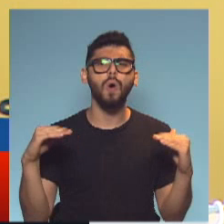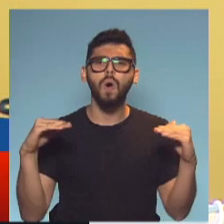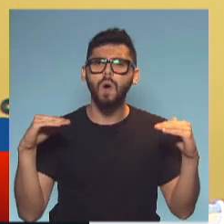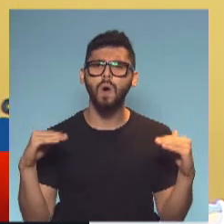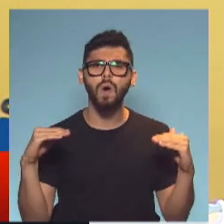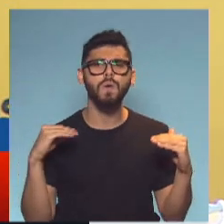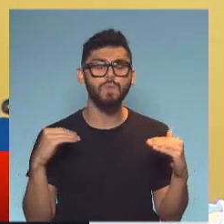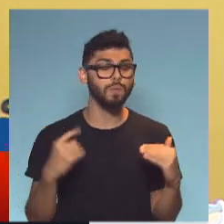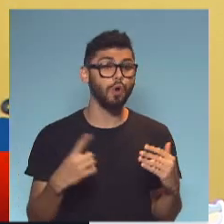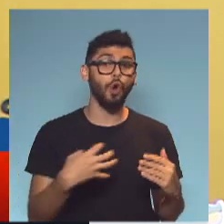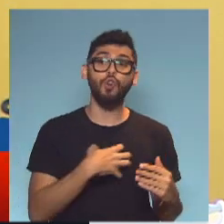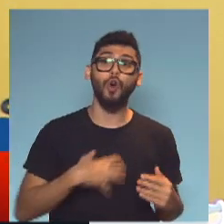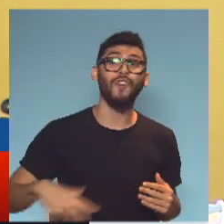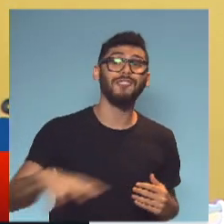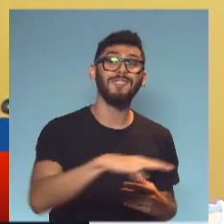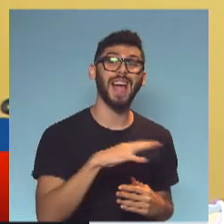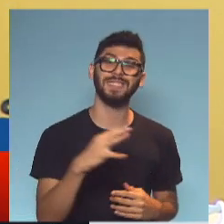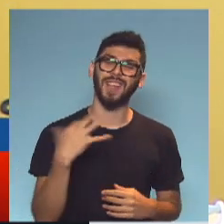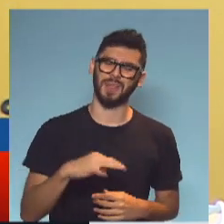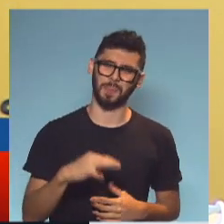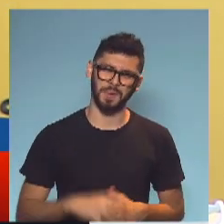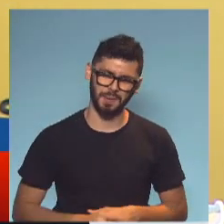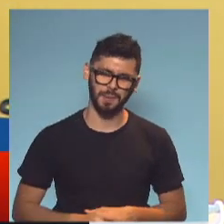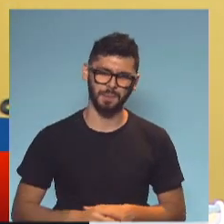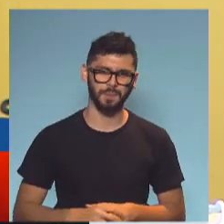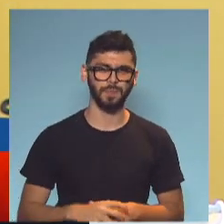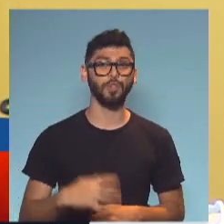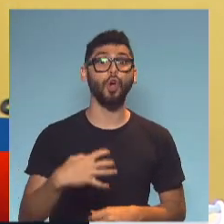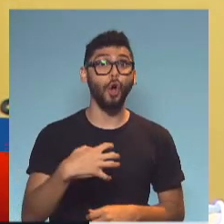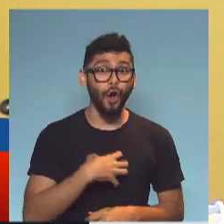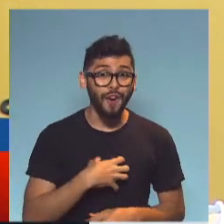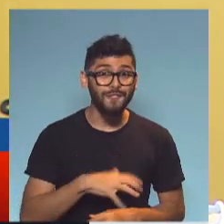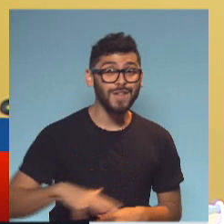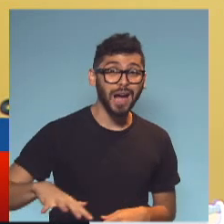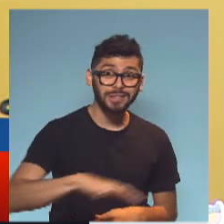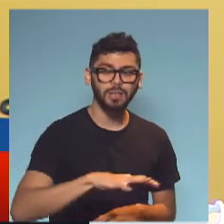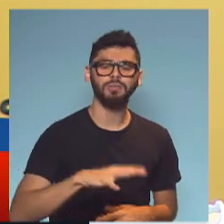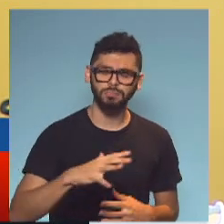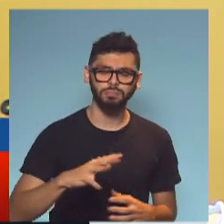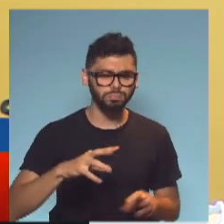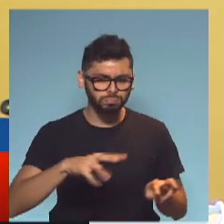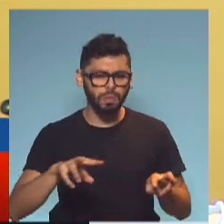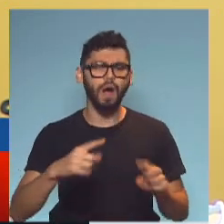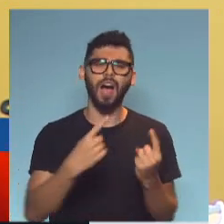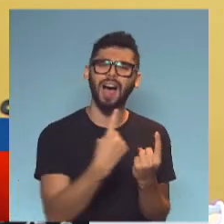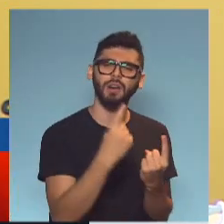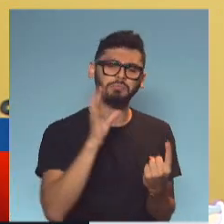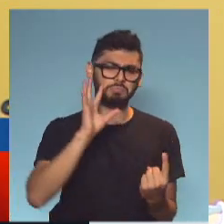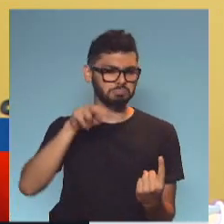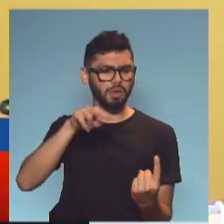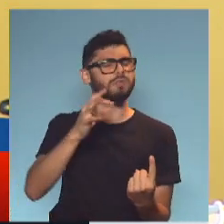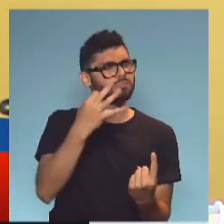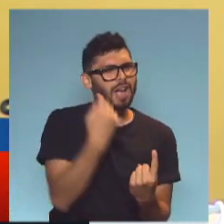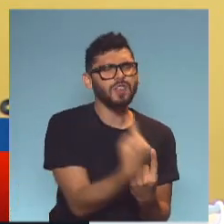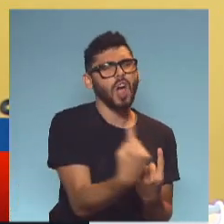entre todos. Es una confianza que nos permite estar seguros que cada uno va a hacer todo lo posible para cuidar al